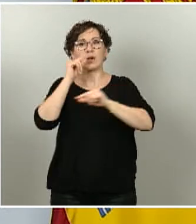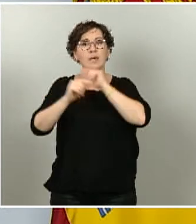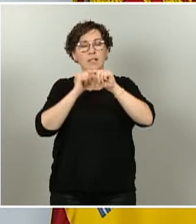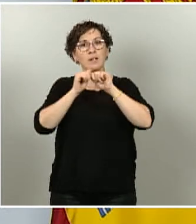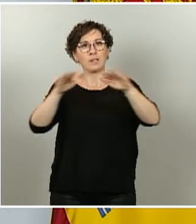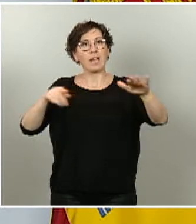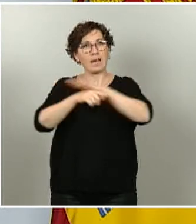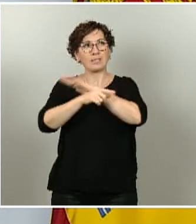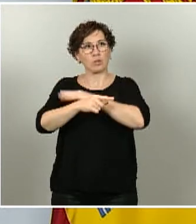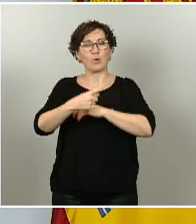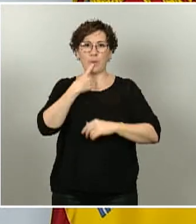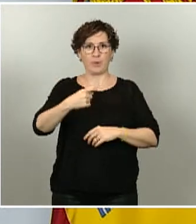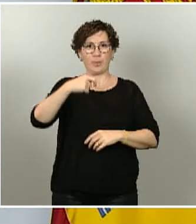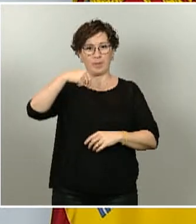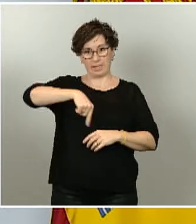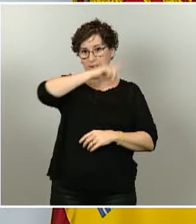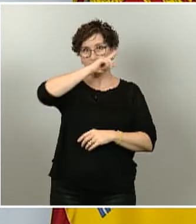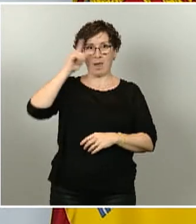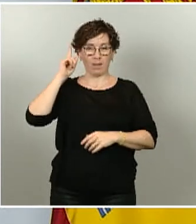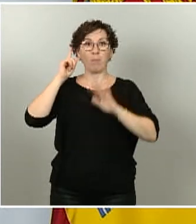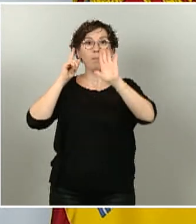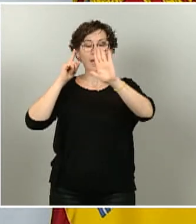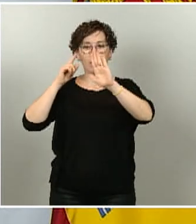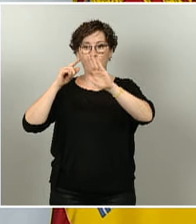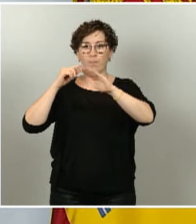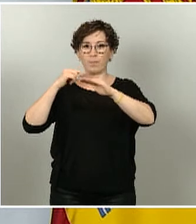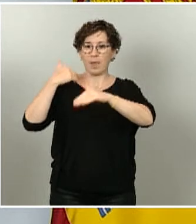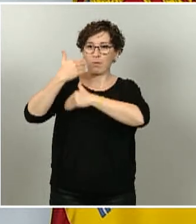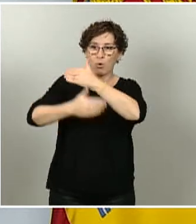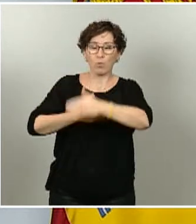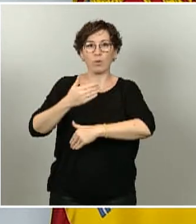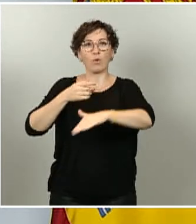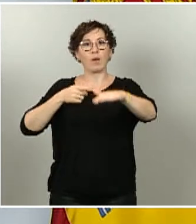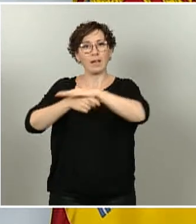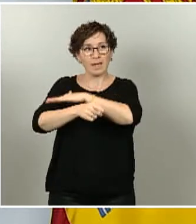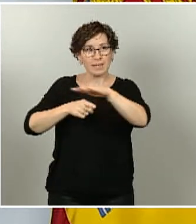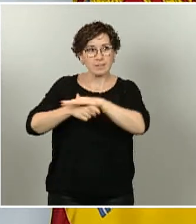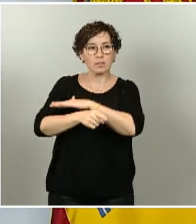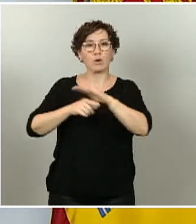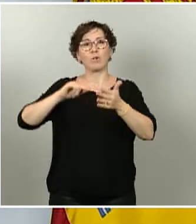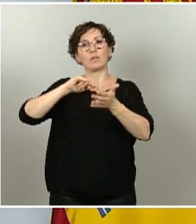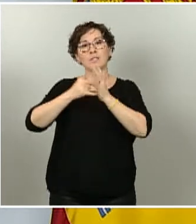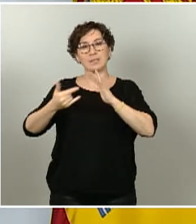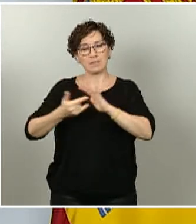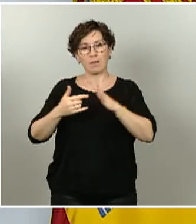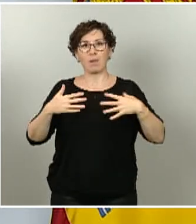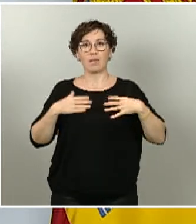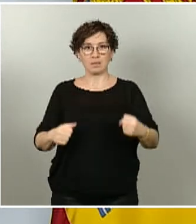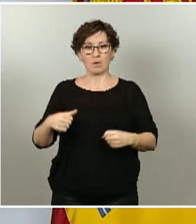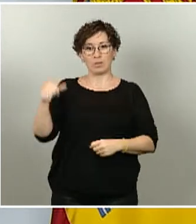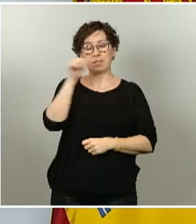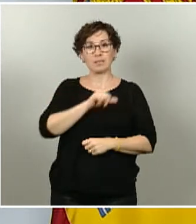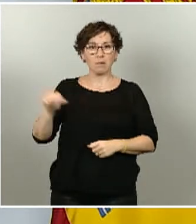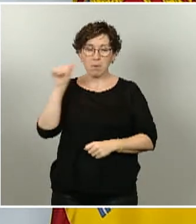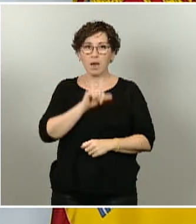cifras son comparables, y la evolución, la gestión, la tramitación de los sistemas de salud en estas semanas ha permitido una evolución